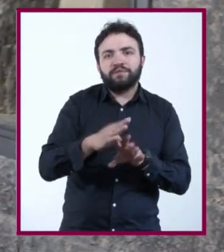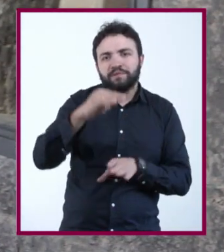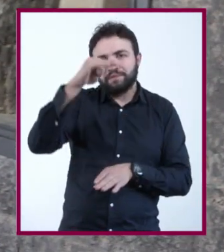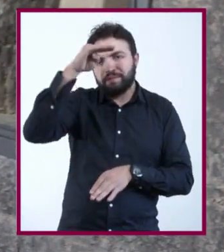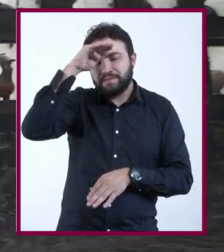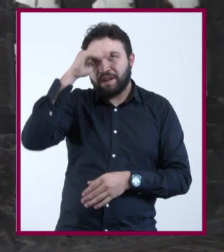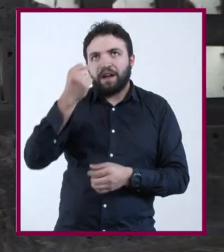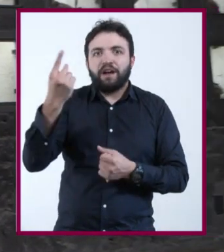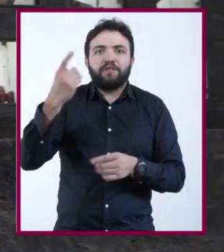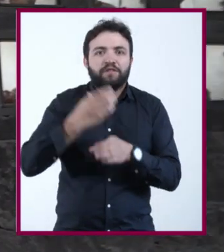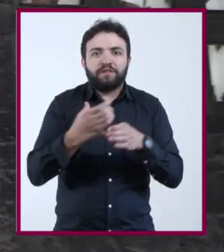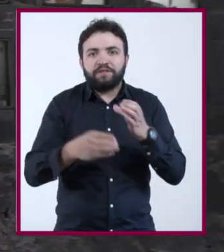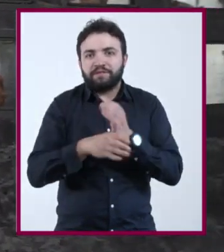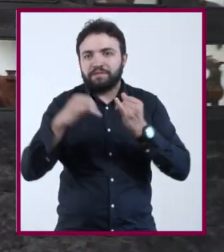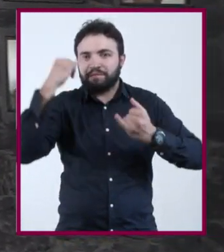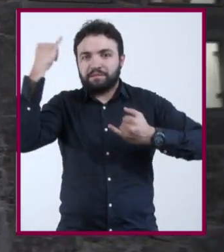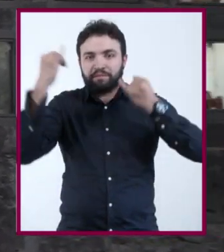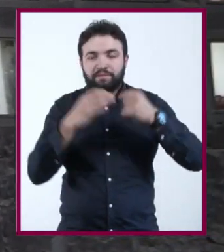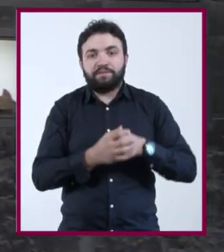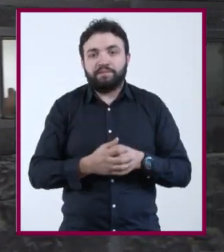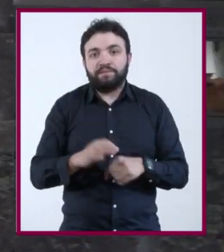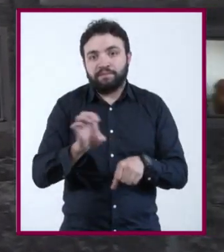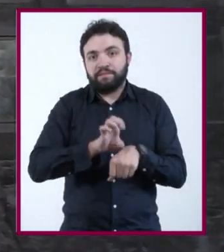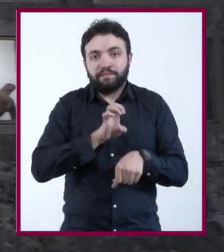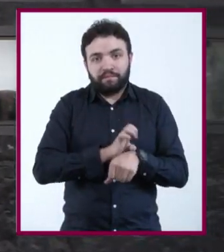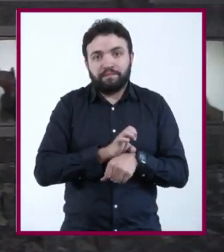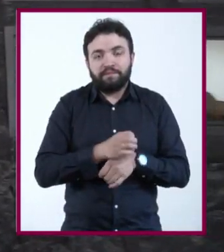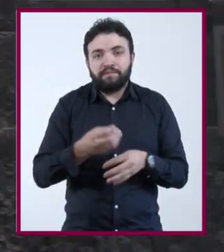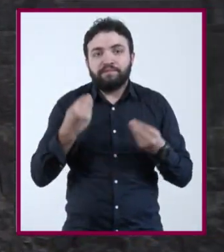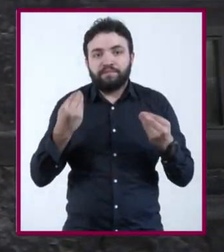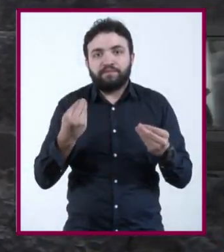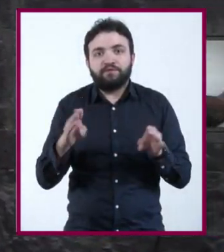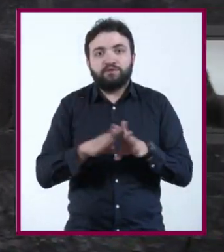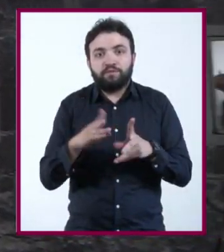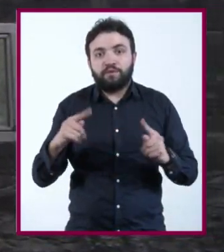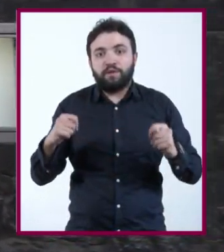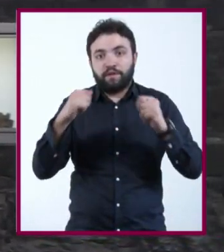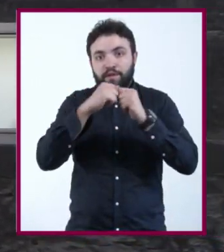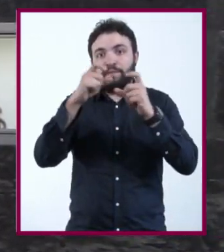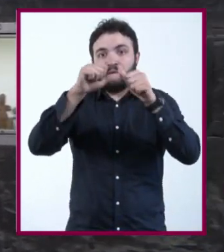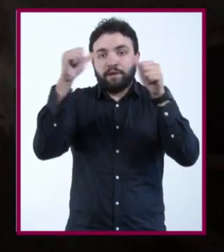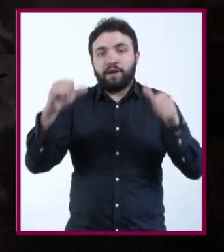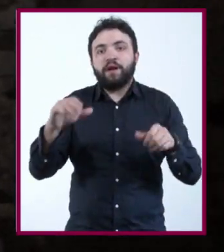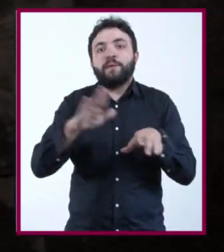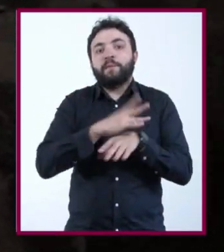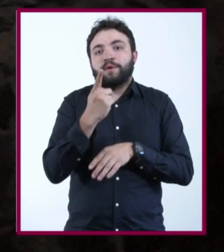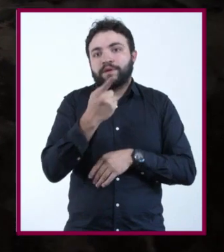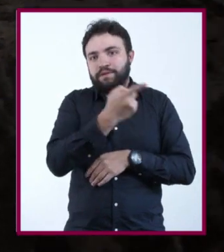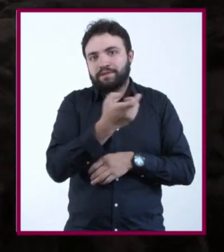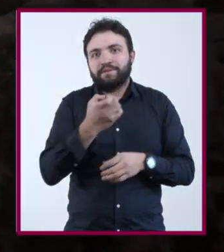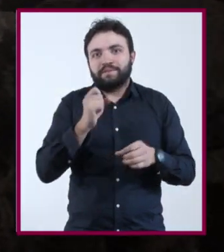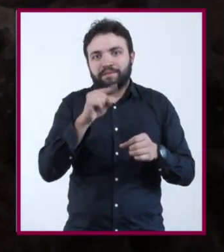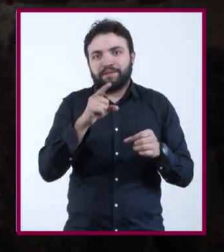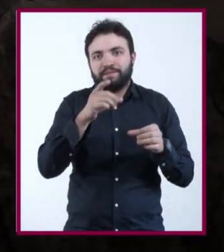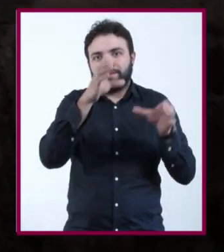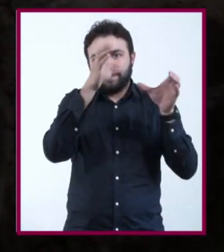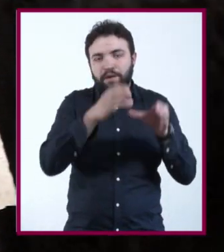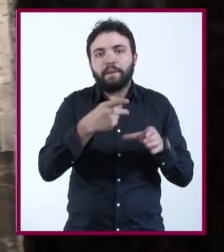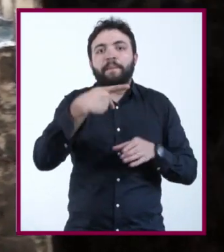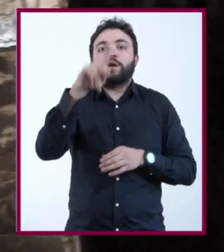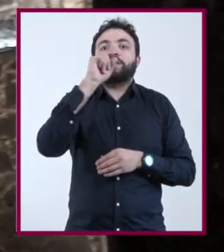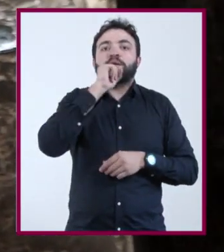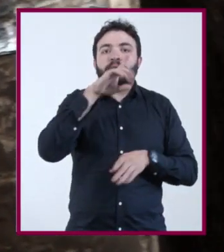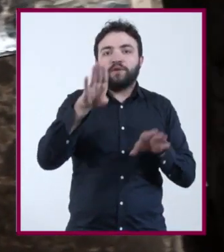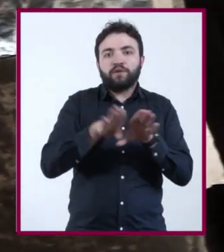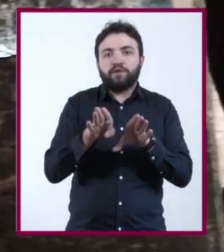alguna traza, alguna cosa que te inspirara a ti. Entonces, es mucho el templo para las artes por estas piezas,